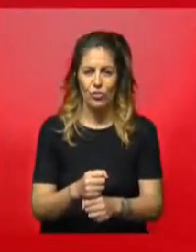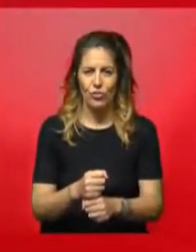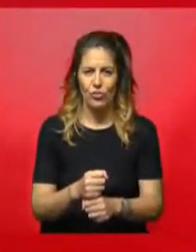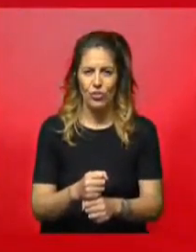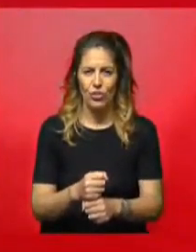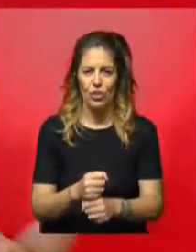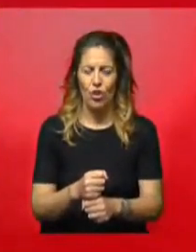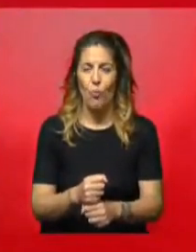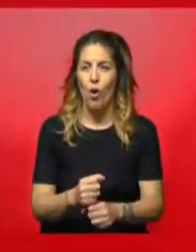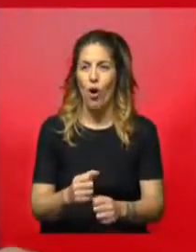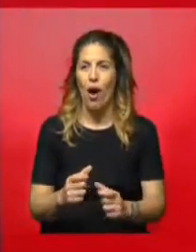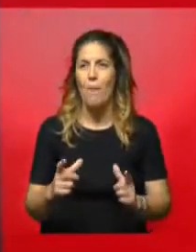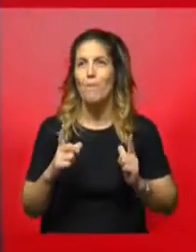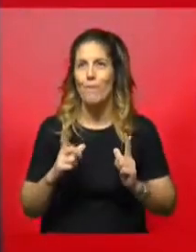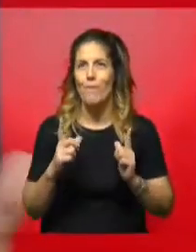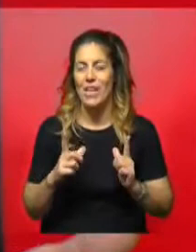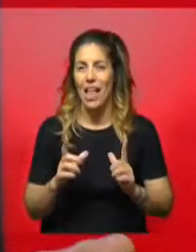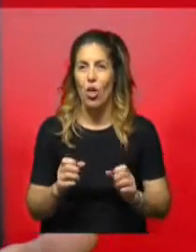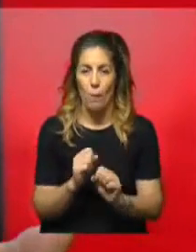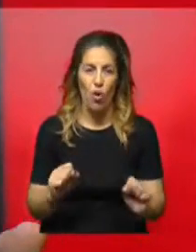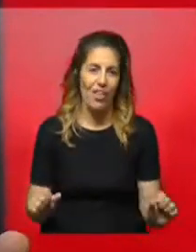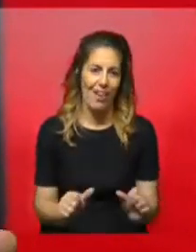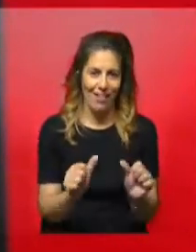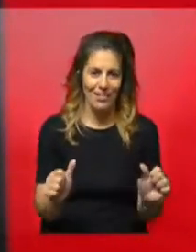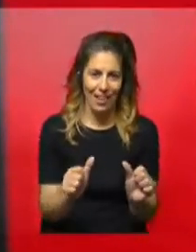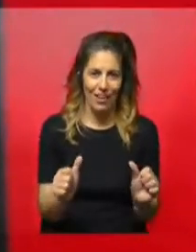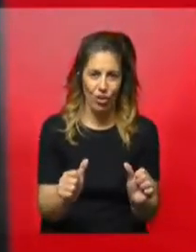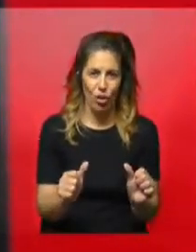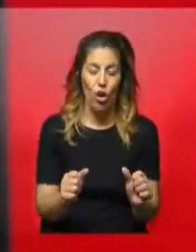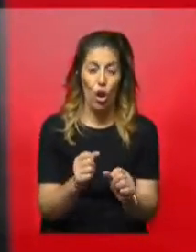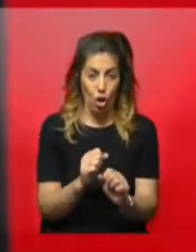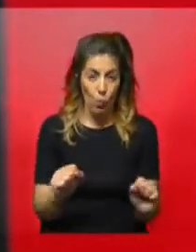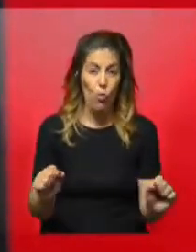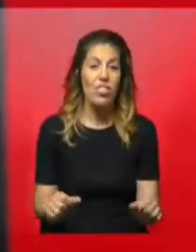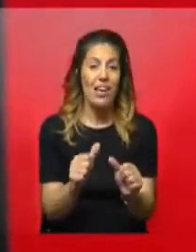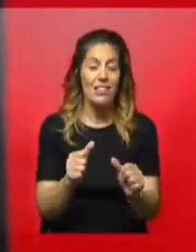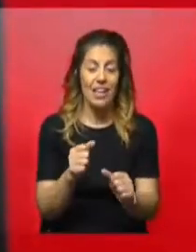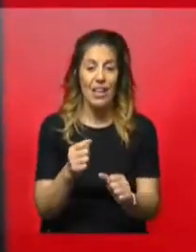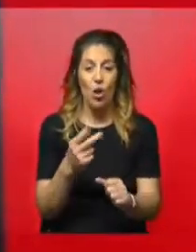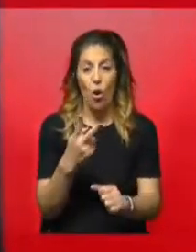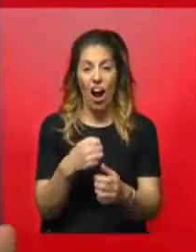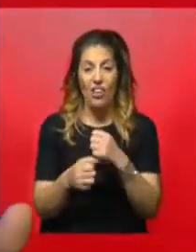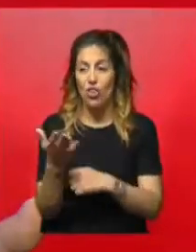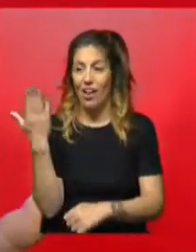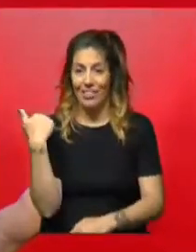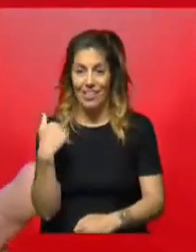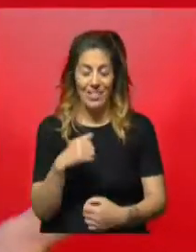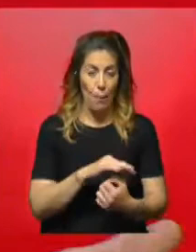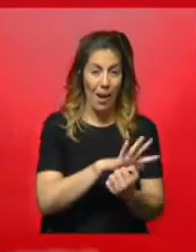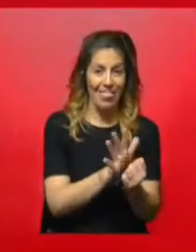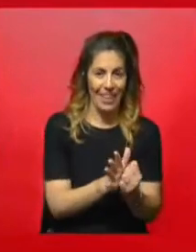de aspiración no de poder hacerlo y bueno y lo pude hacer hace un par de años y precisamente en pandemia además que